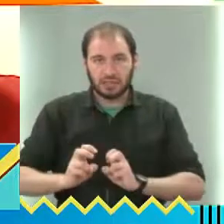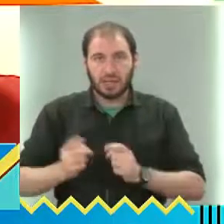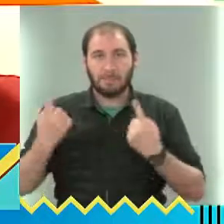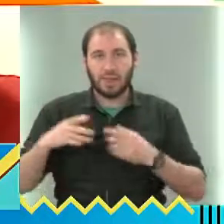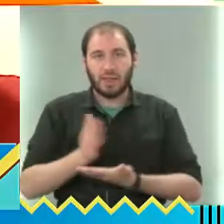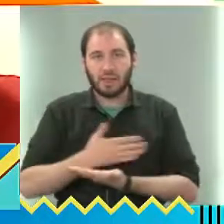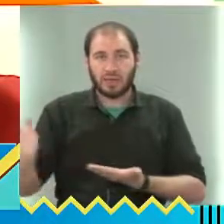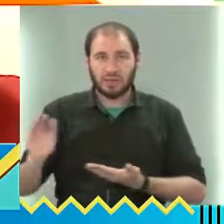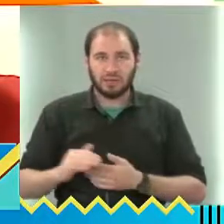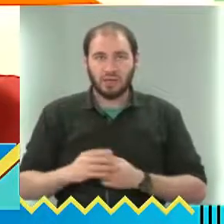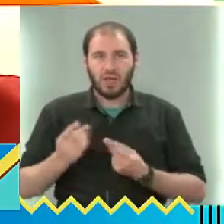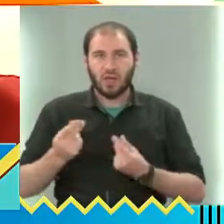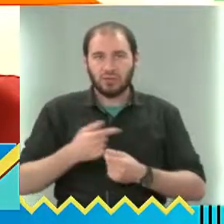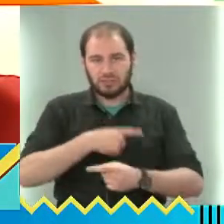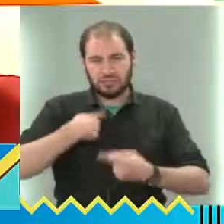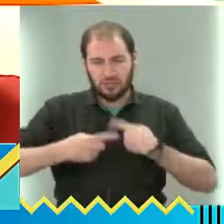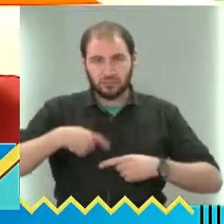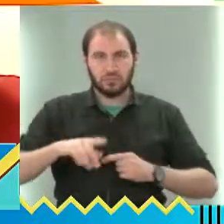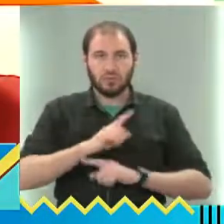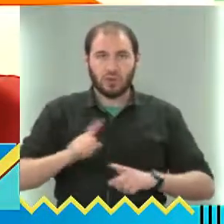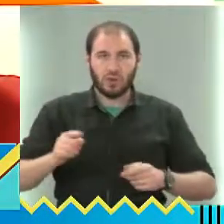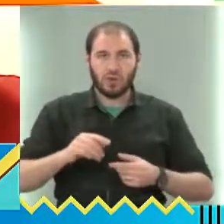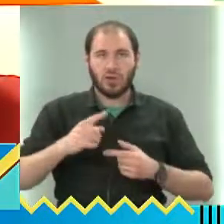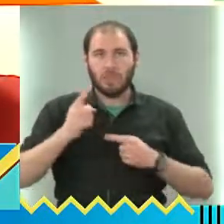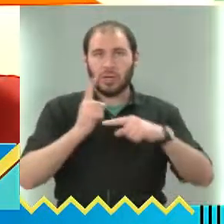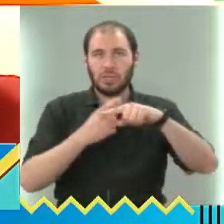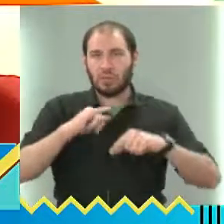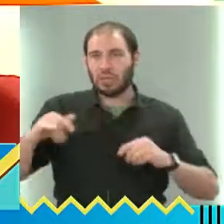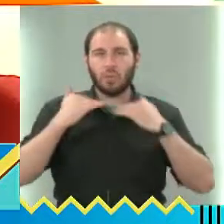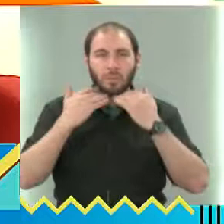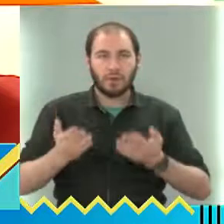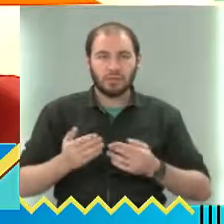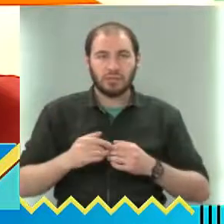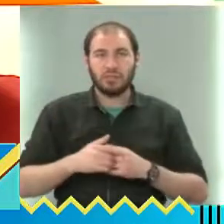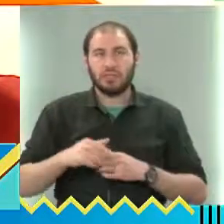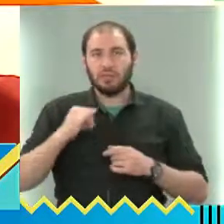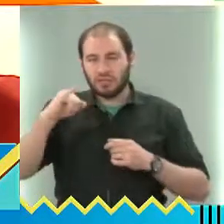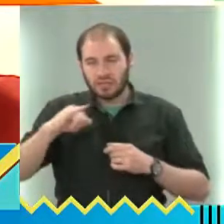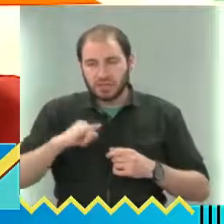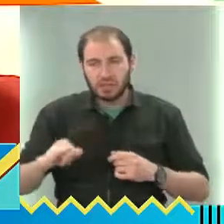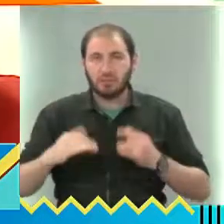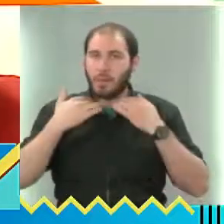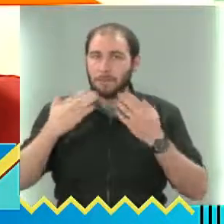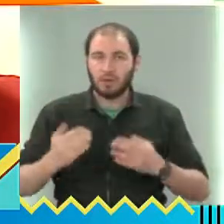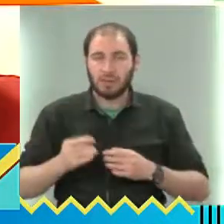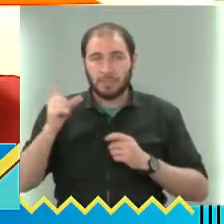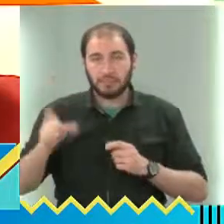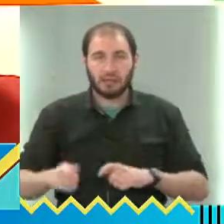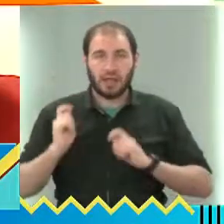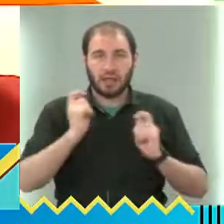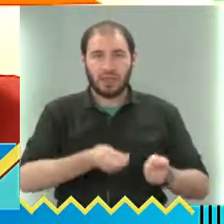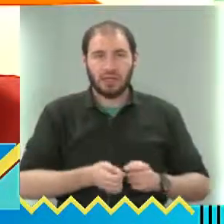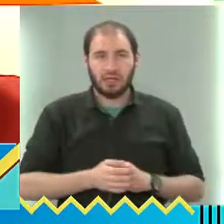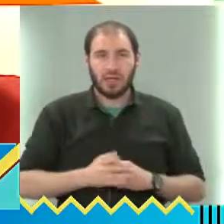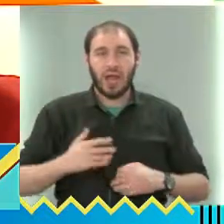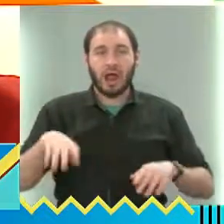se descarta, no se utiliza para transfusión. Sea como sea el resultado, aunque toda la serología sea negativa, considerando que el donante puede